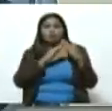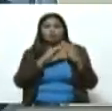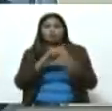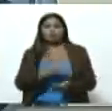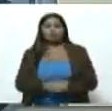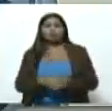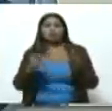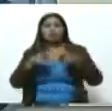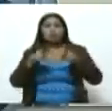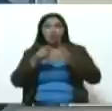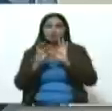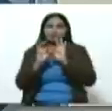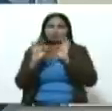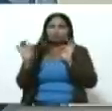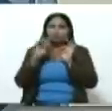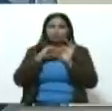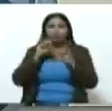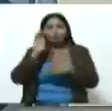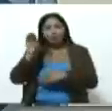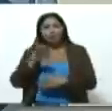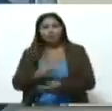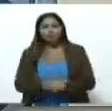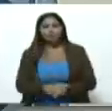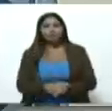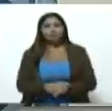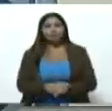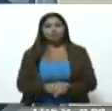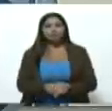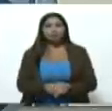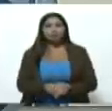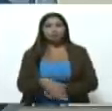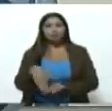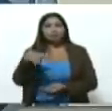los lugares más apartados del país, donde